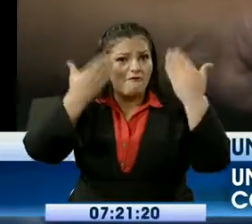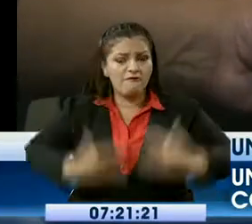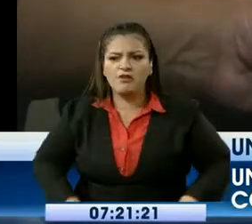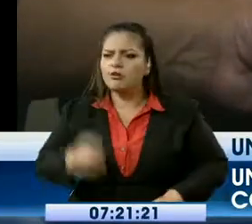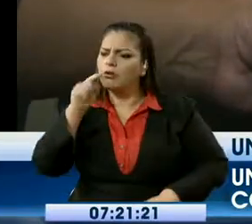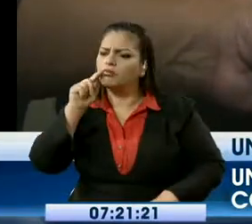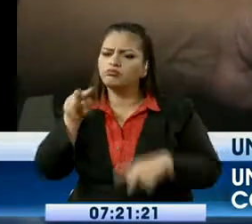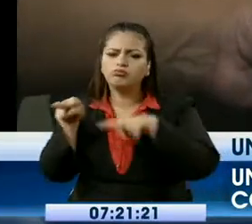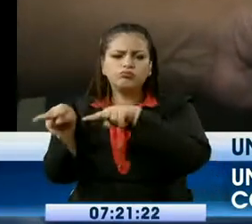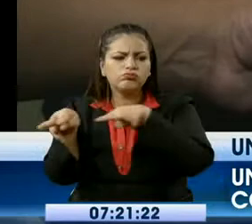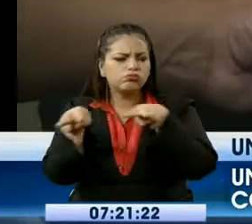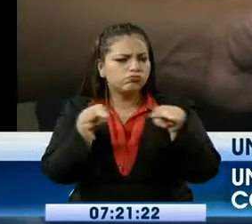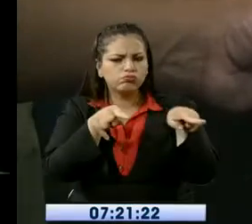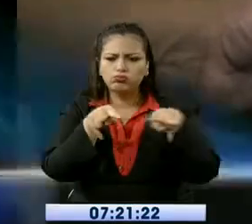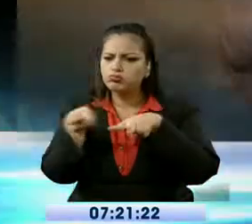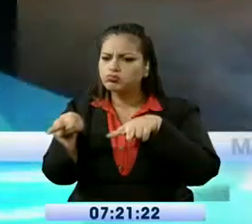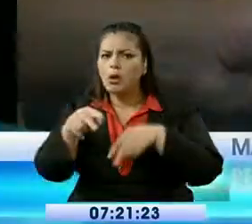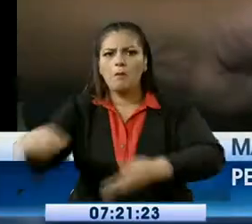de